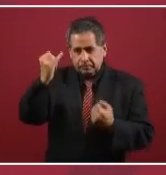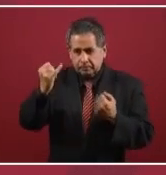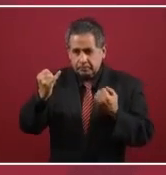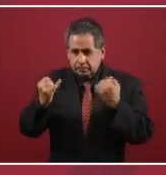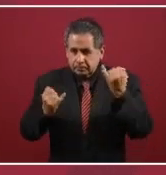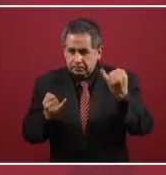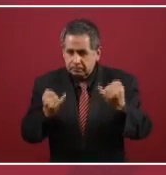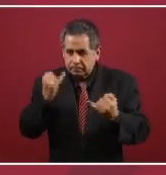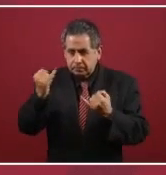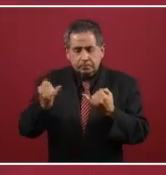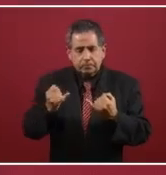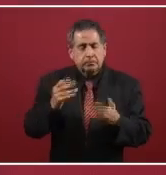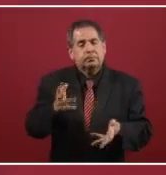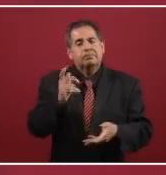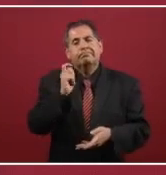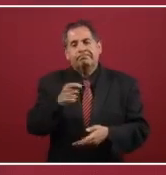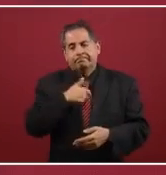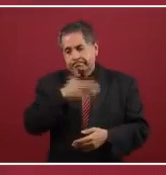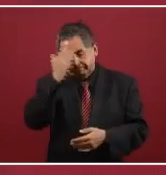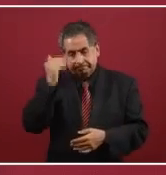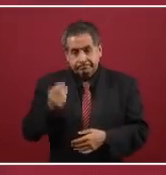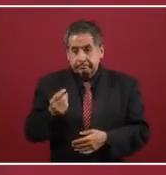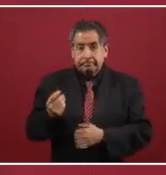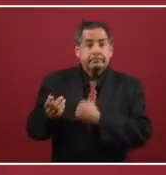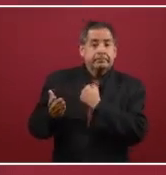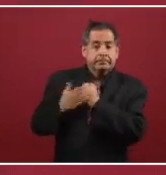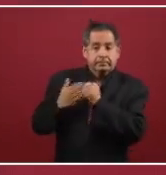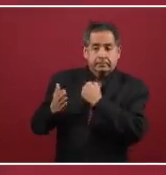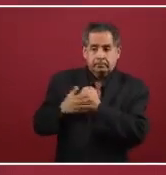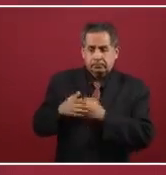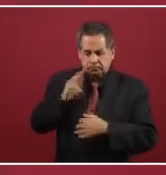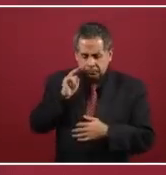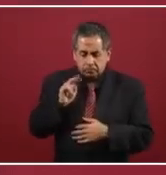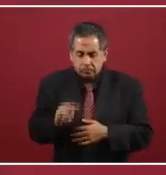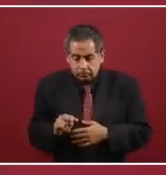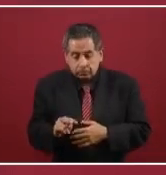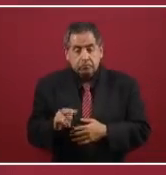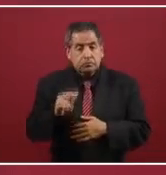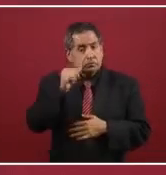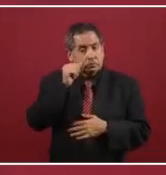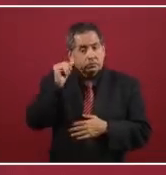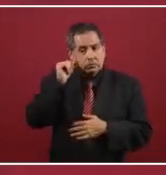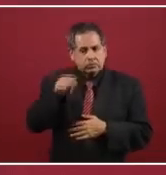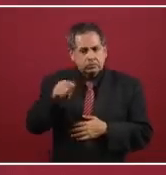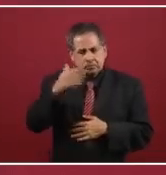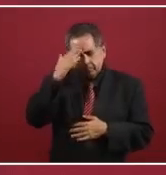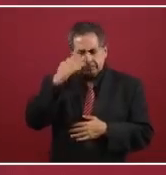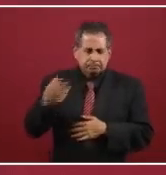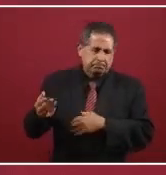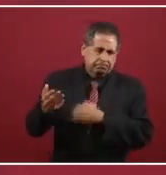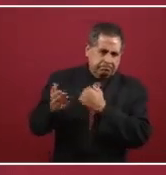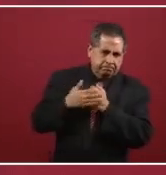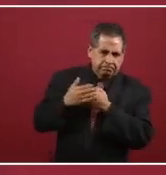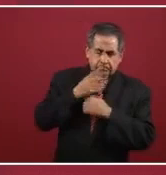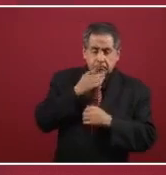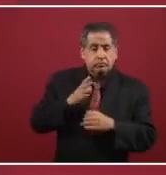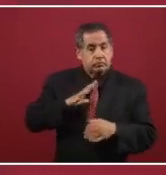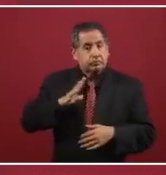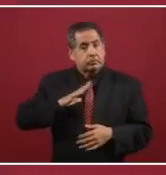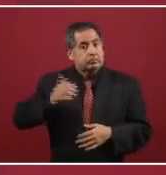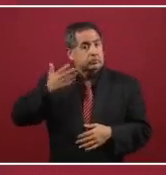temas. Y me encontré ayer, supe ayer, de un